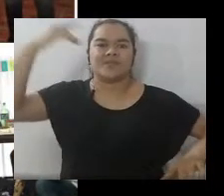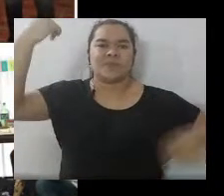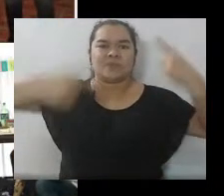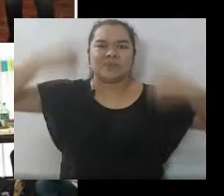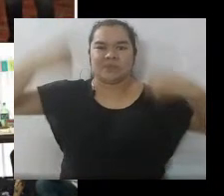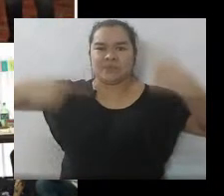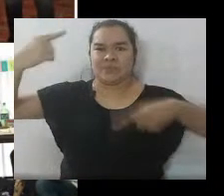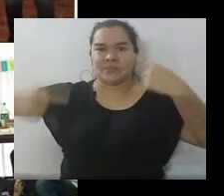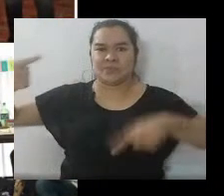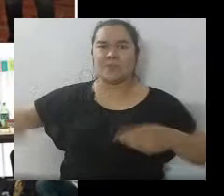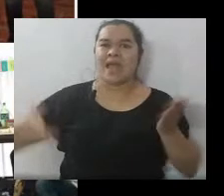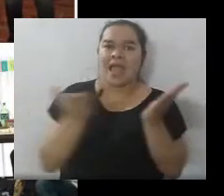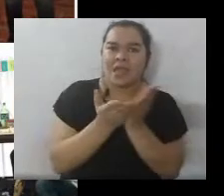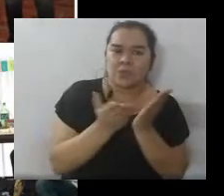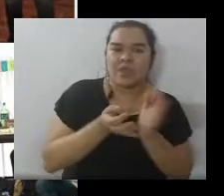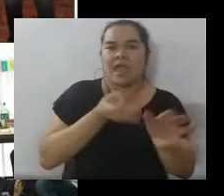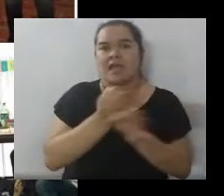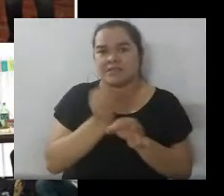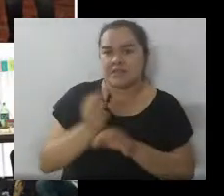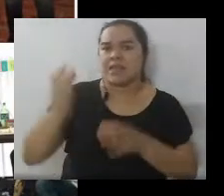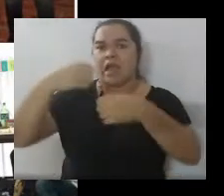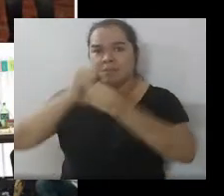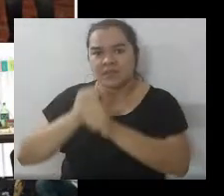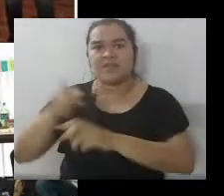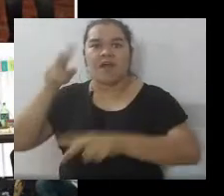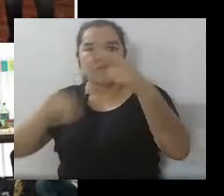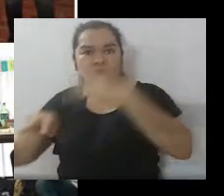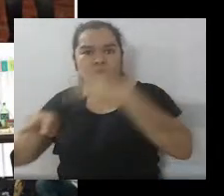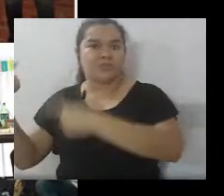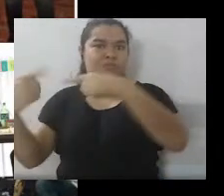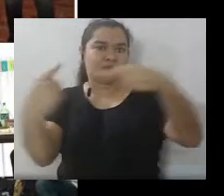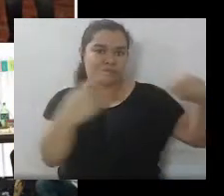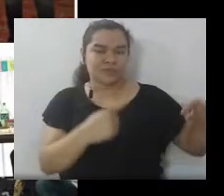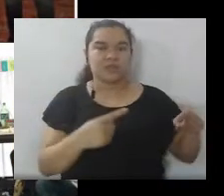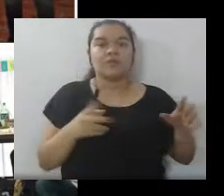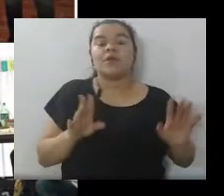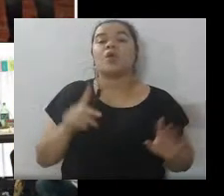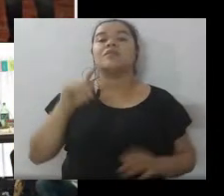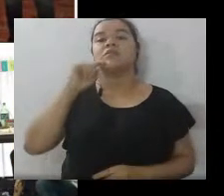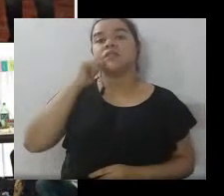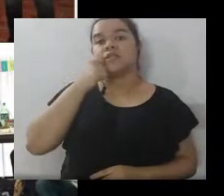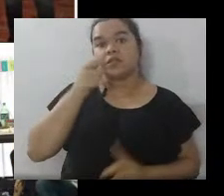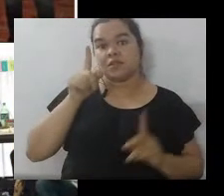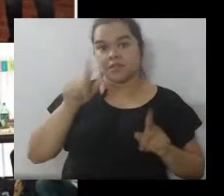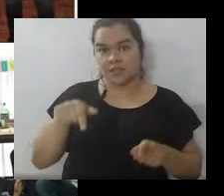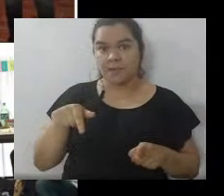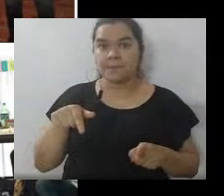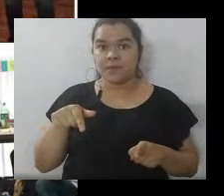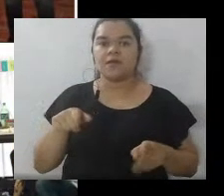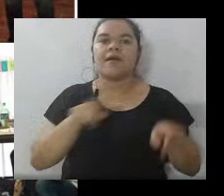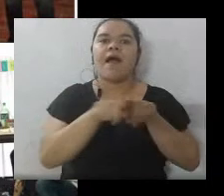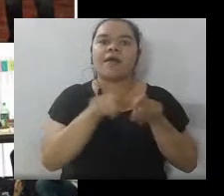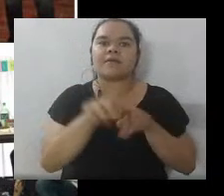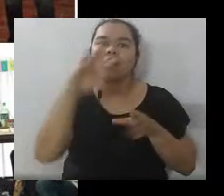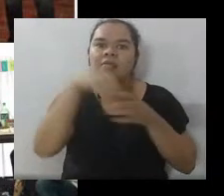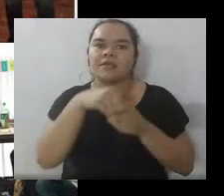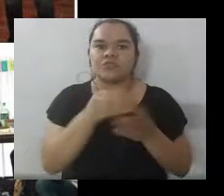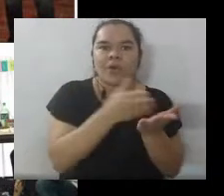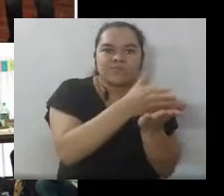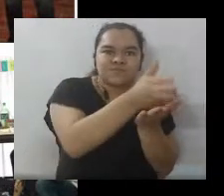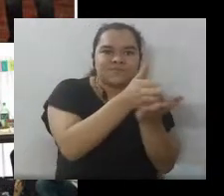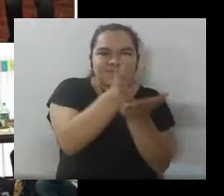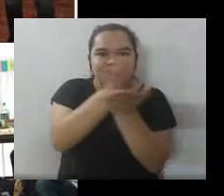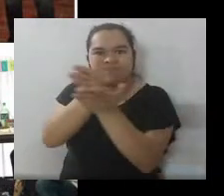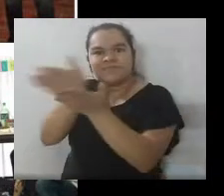va cambiando, es dinámica, y lo lindo que tiene es que uno elige qué estudiar, y eso es muy motivador,